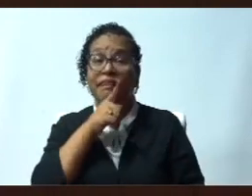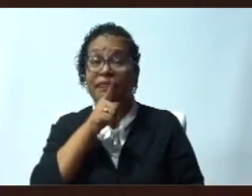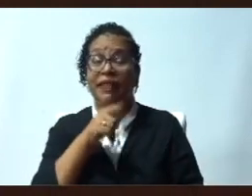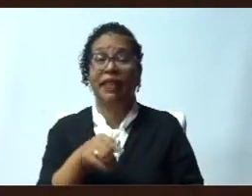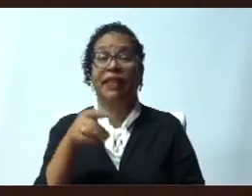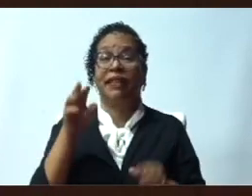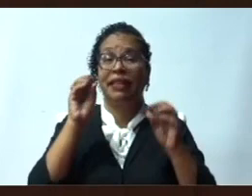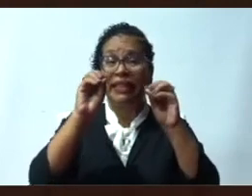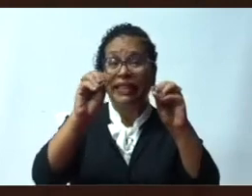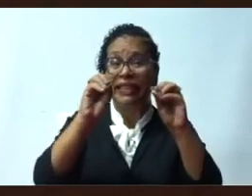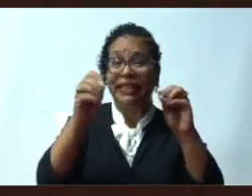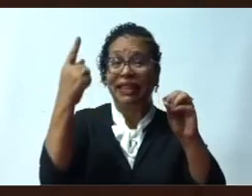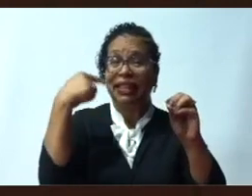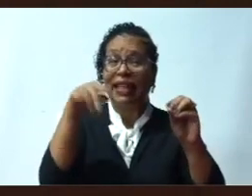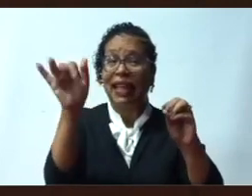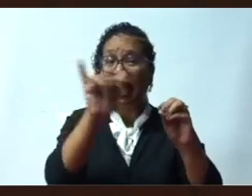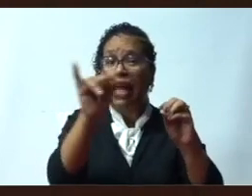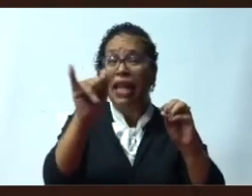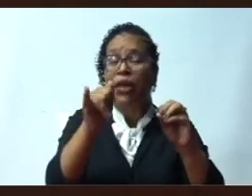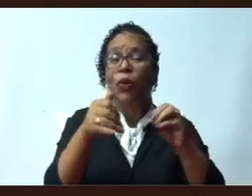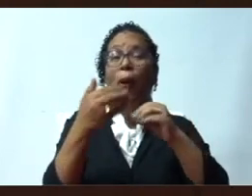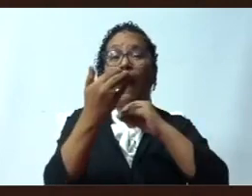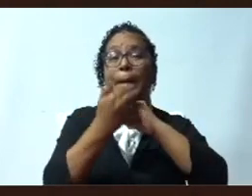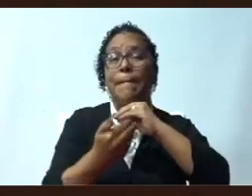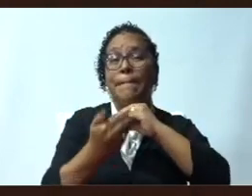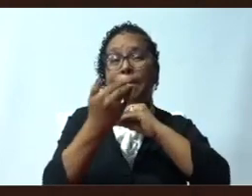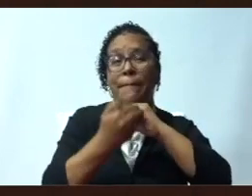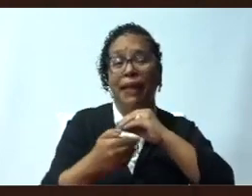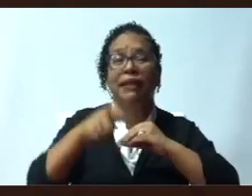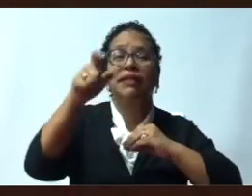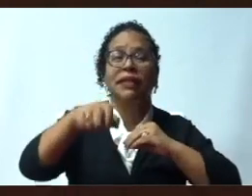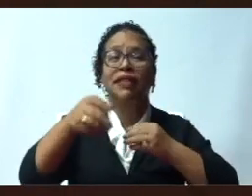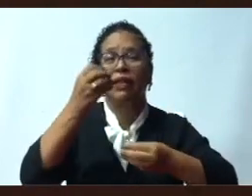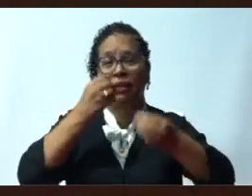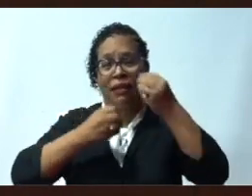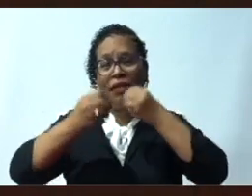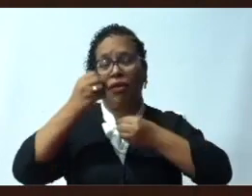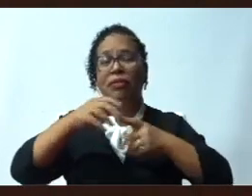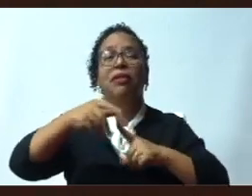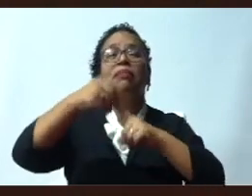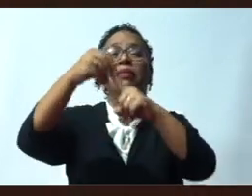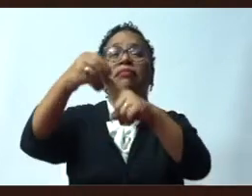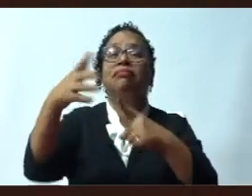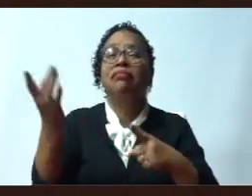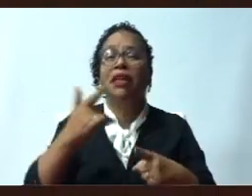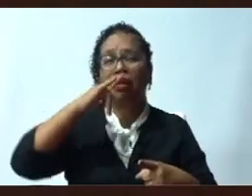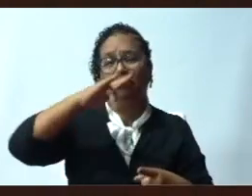negar a ningún ciudadano, sobre todo si se trata de niños. Gracias.